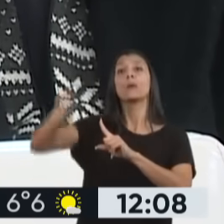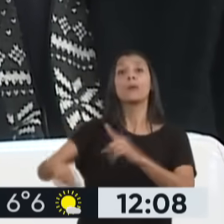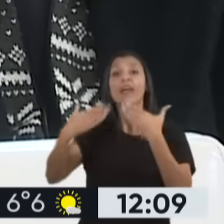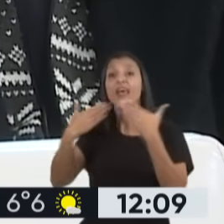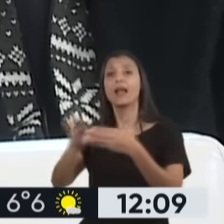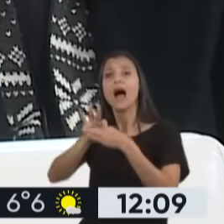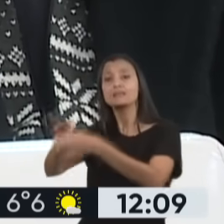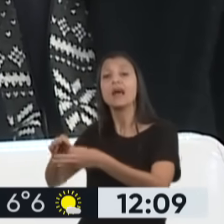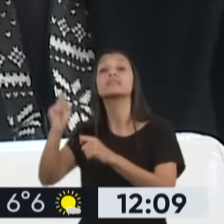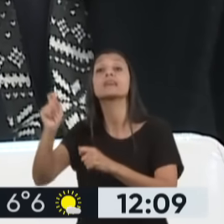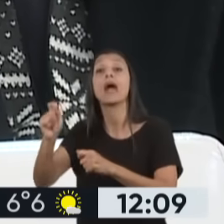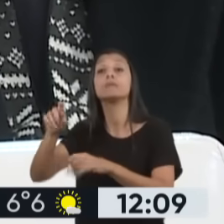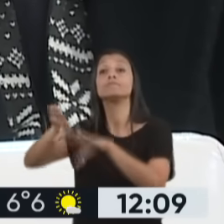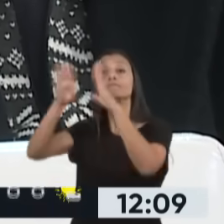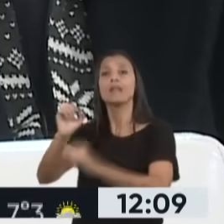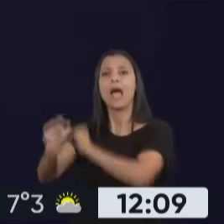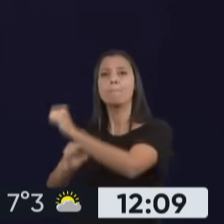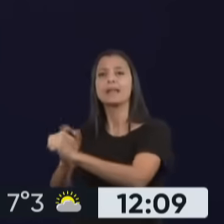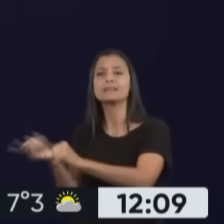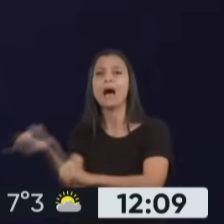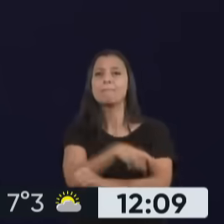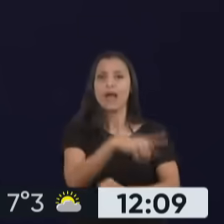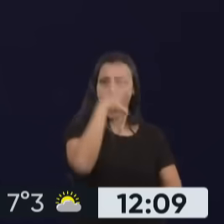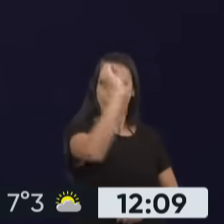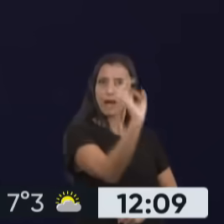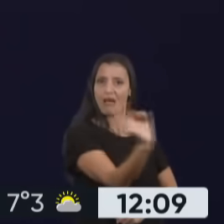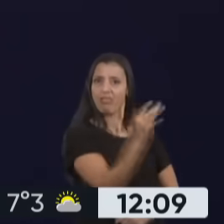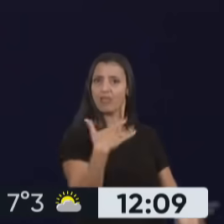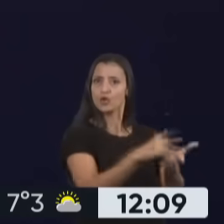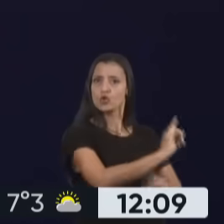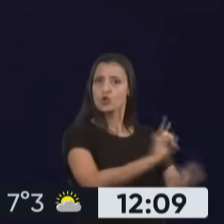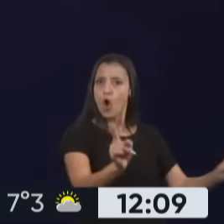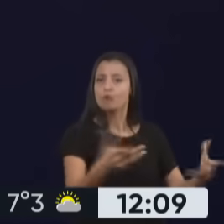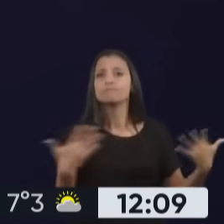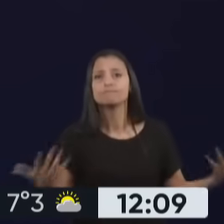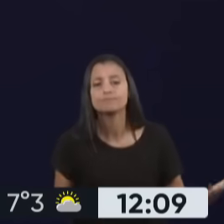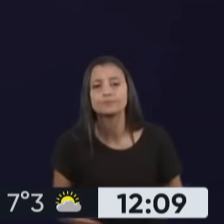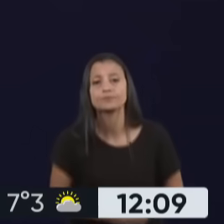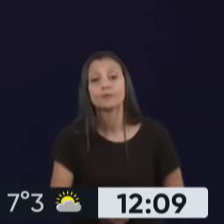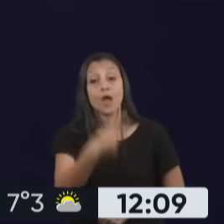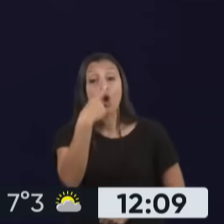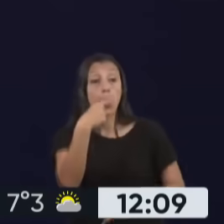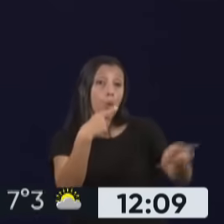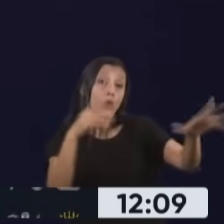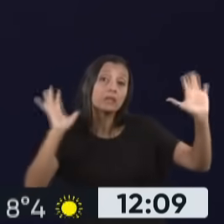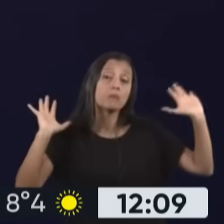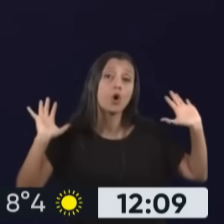de la Embajada Argentina. Muchas gracias. Bien, lo último es una tarea